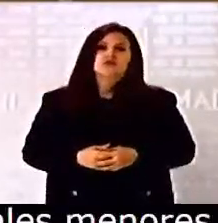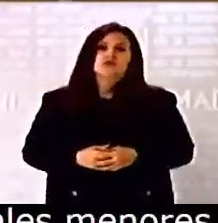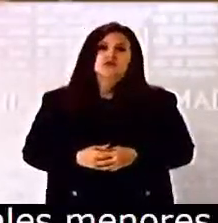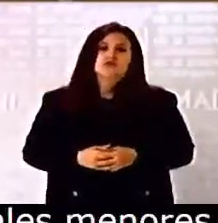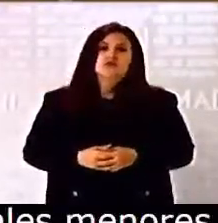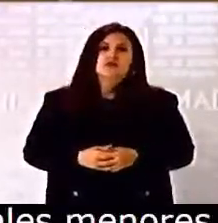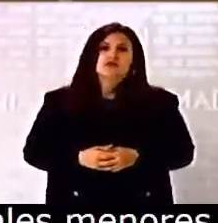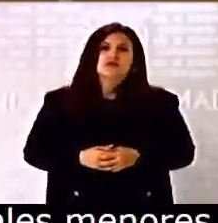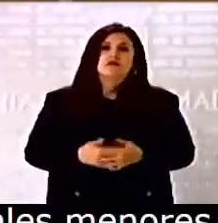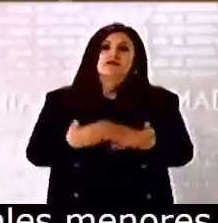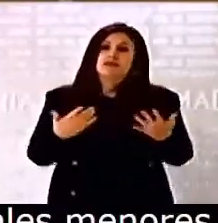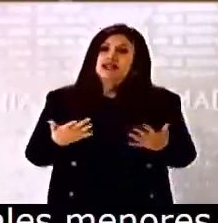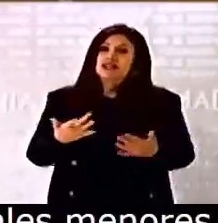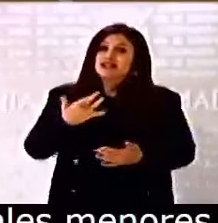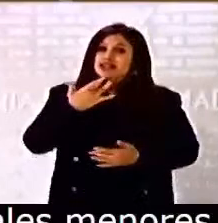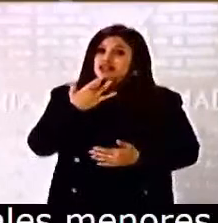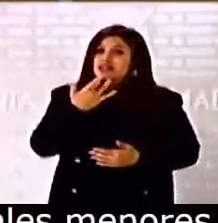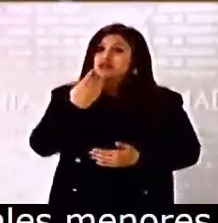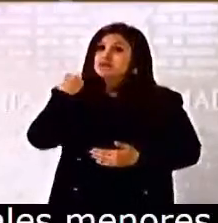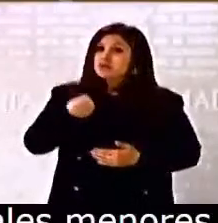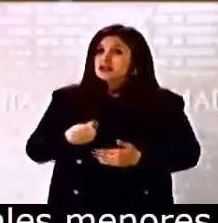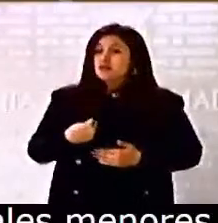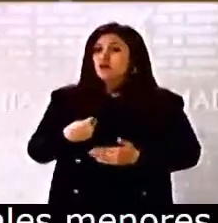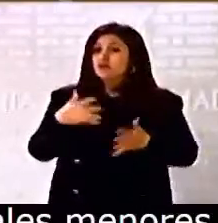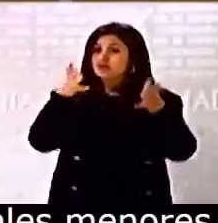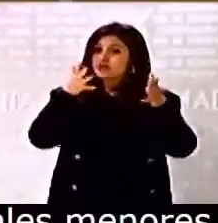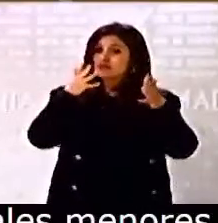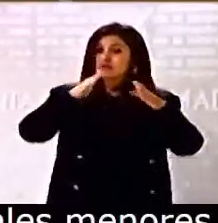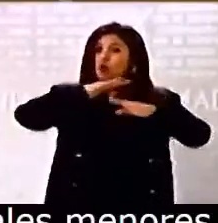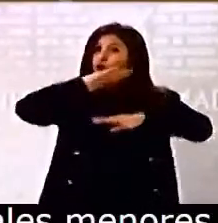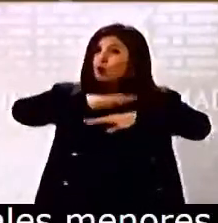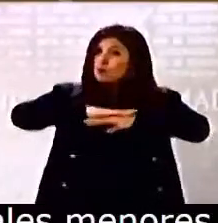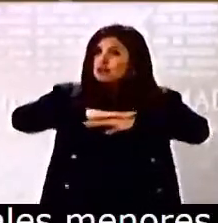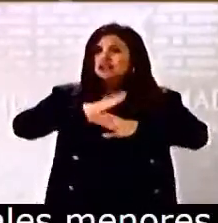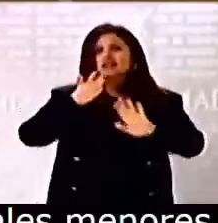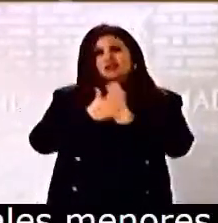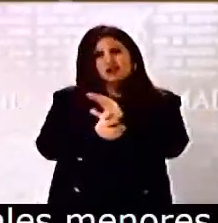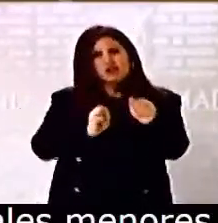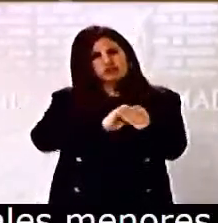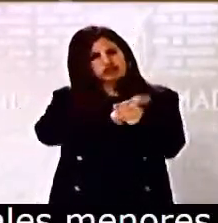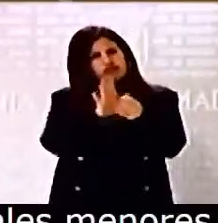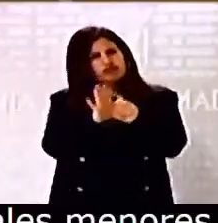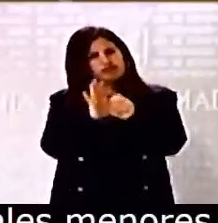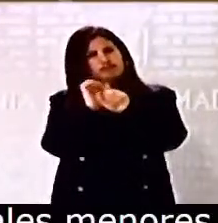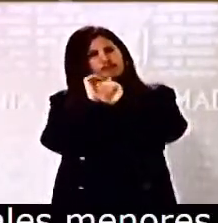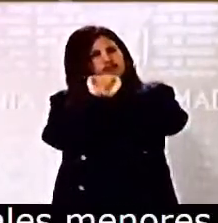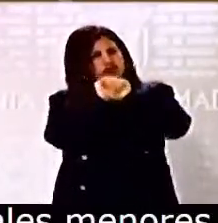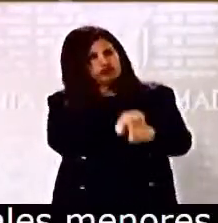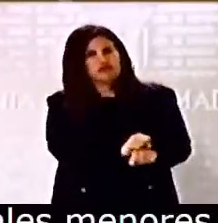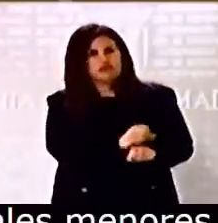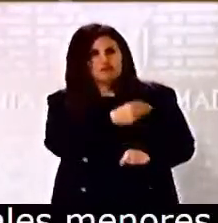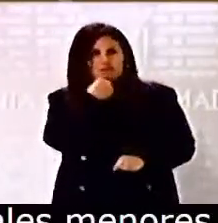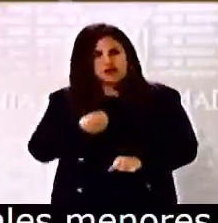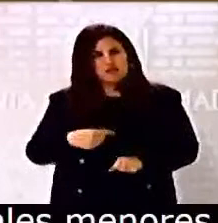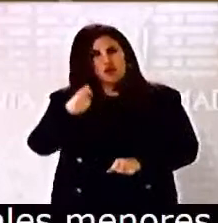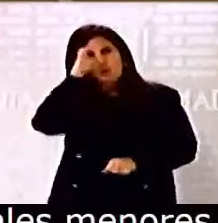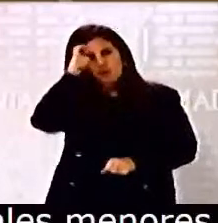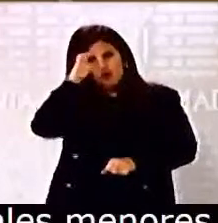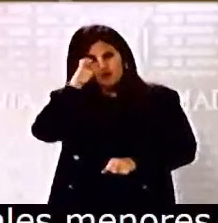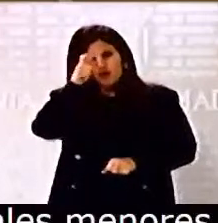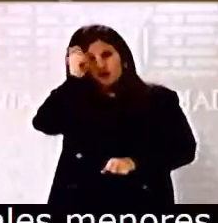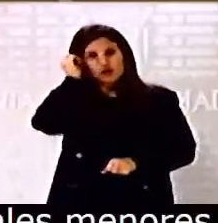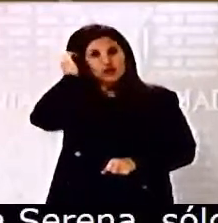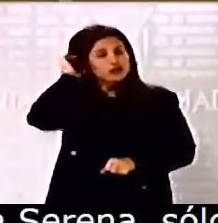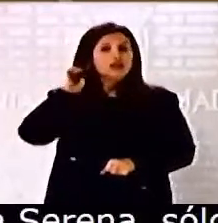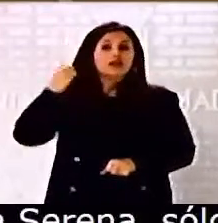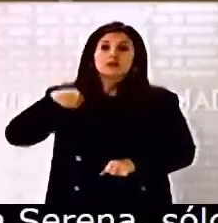Solo desde ese compromiso seremos capaces de vencer al virus en esa localidad, una localidad